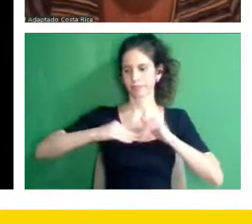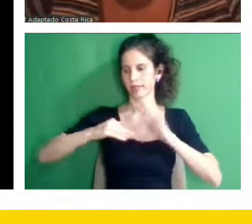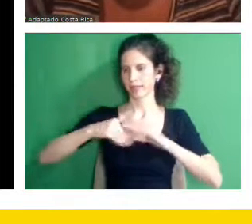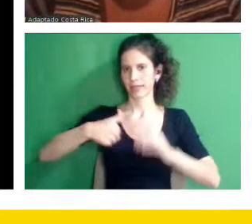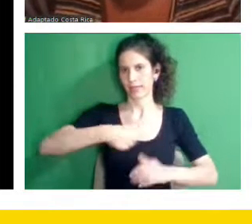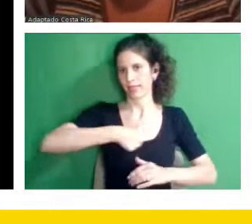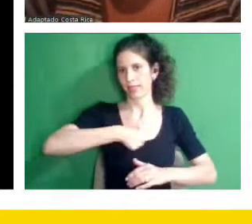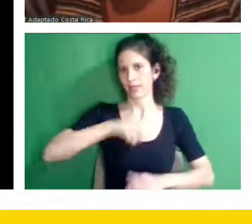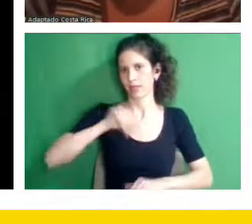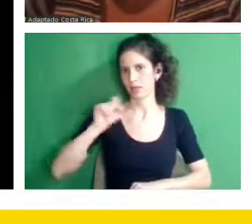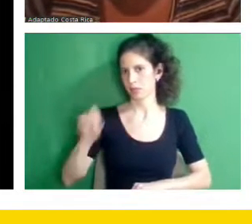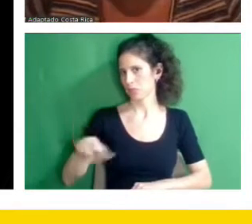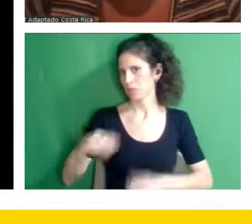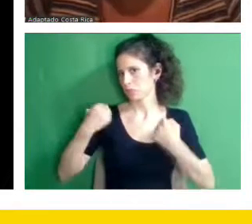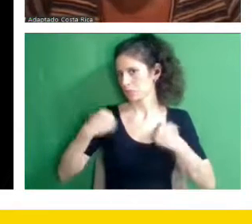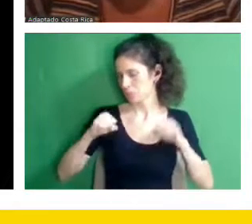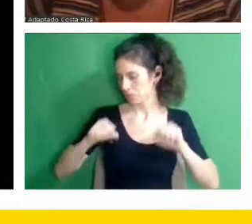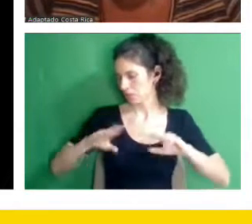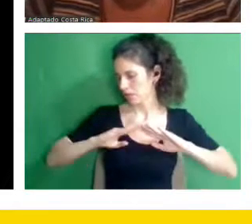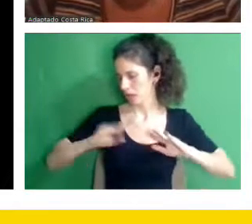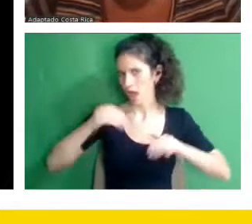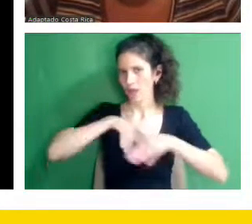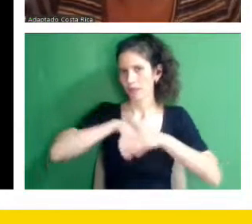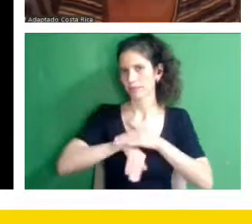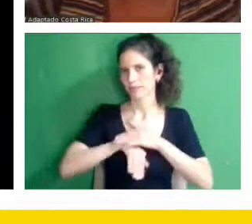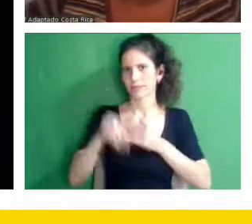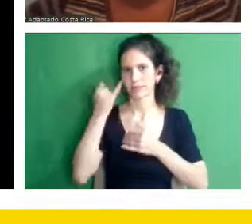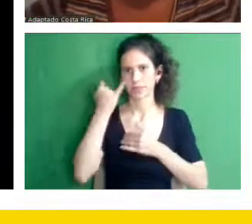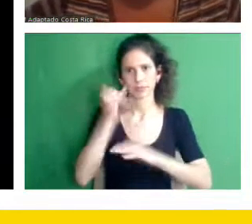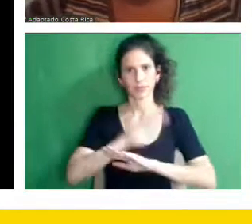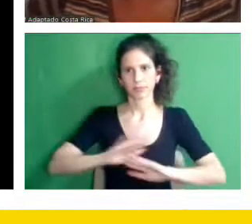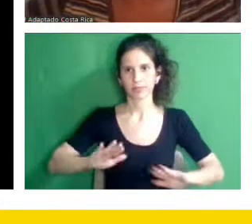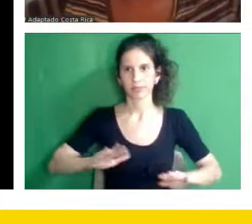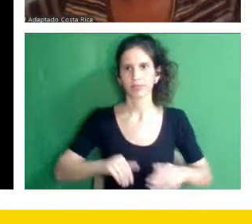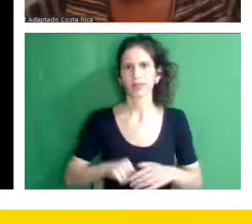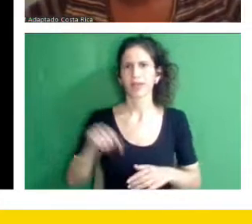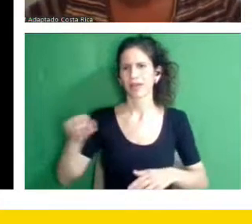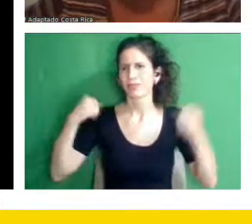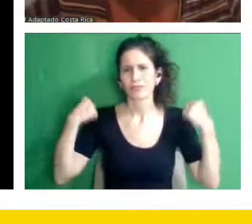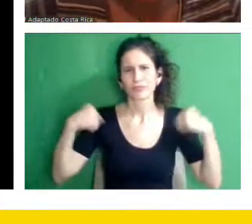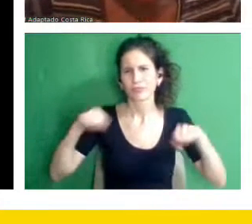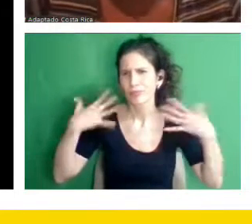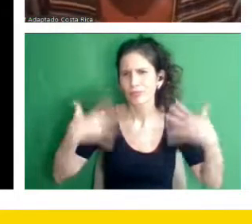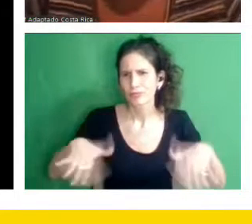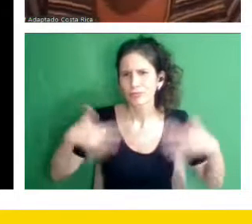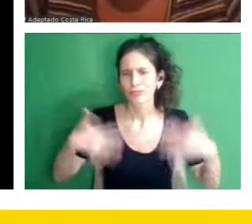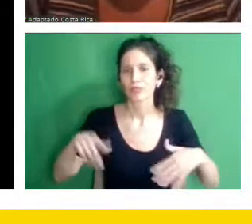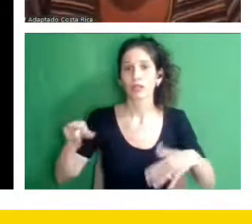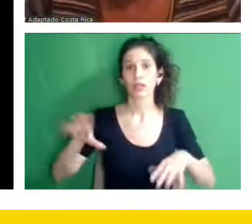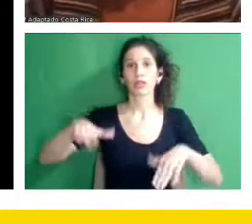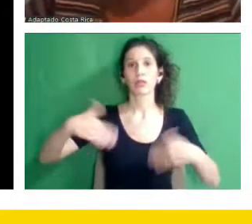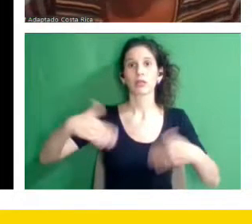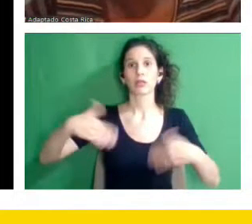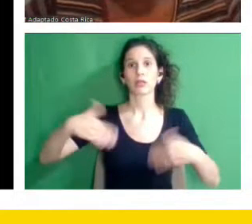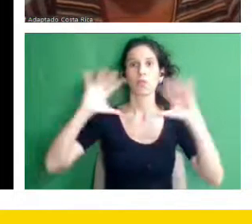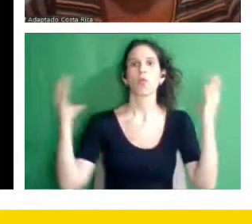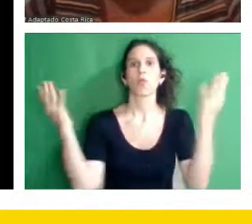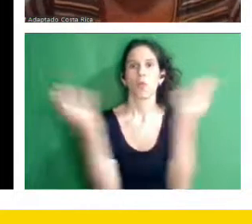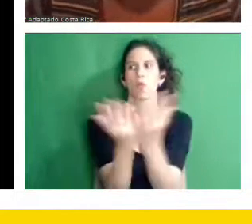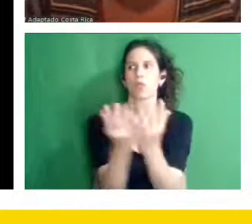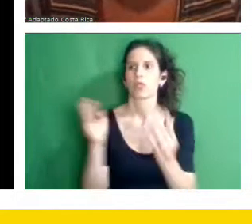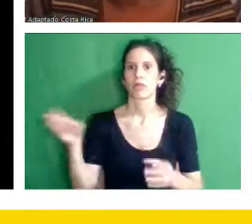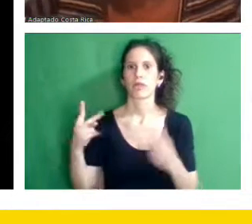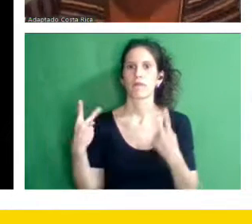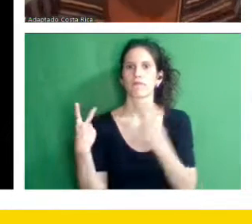entrena muchísimo, y desde su primera participación en un mundial, que fue la primera vez que viajó, la primera vez que participó en un torneo internacional, ganó medalla de